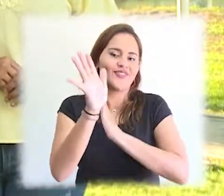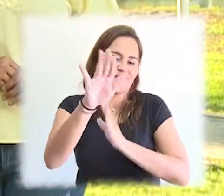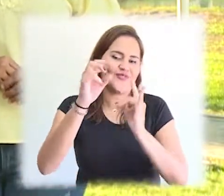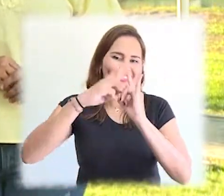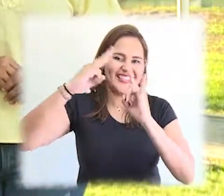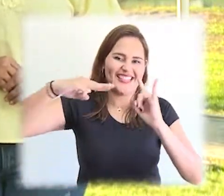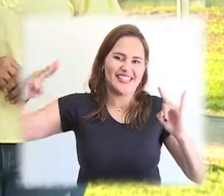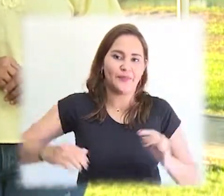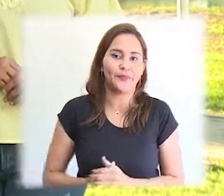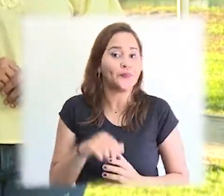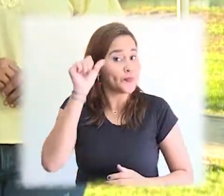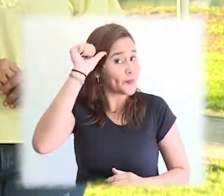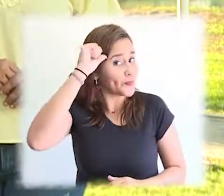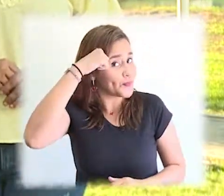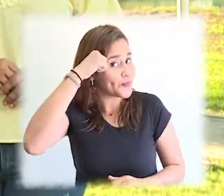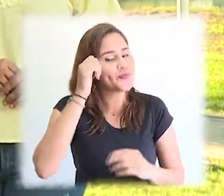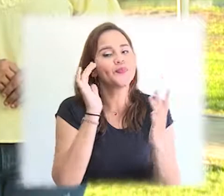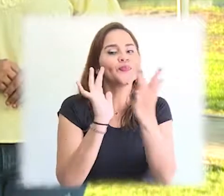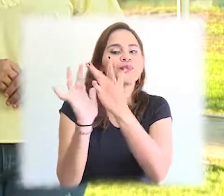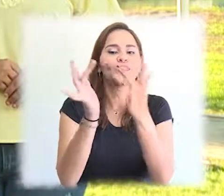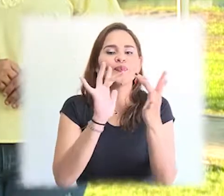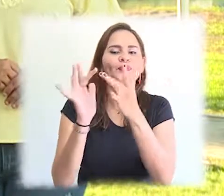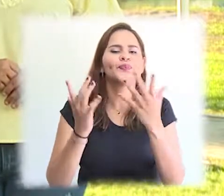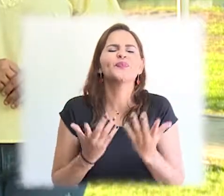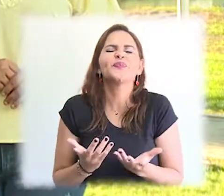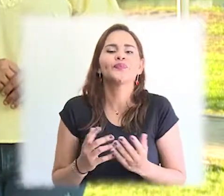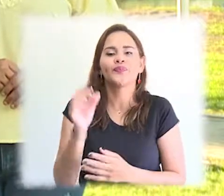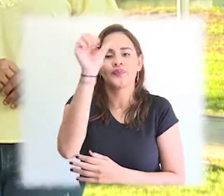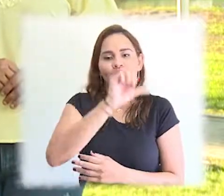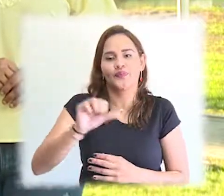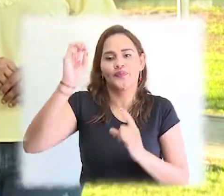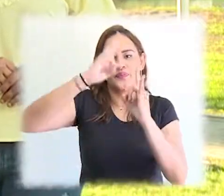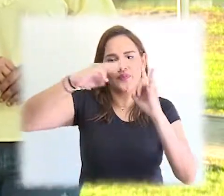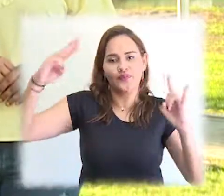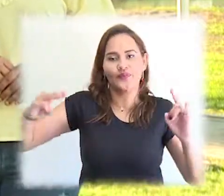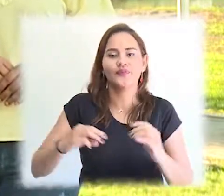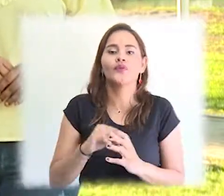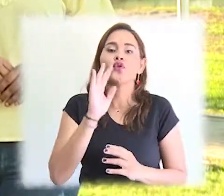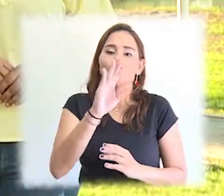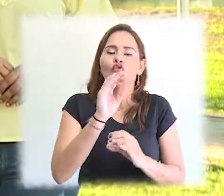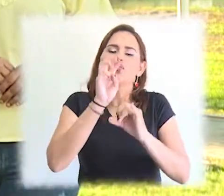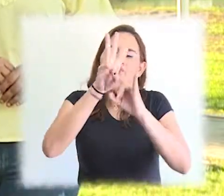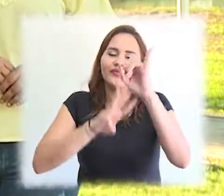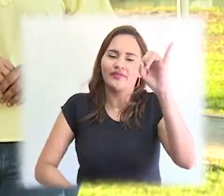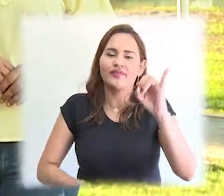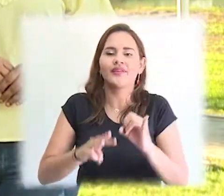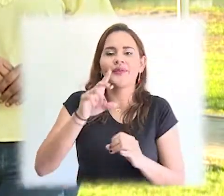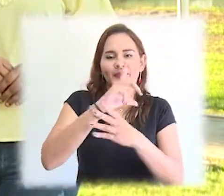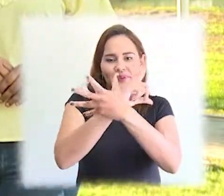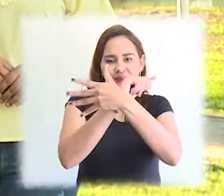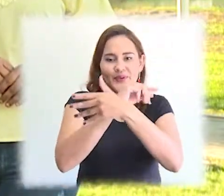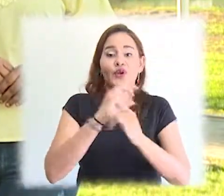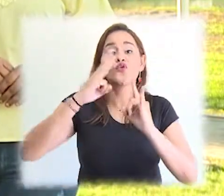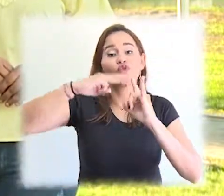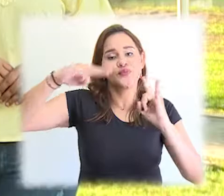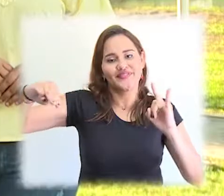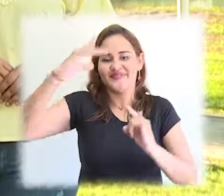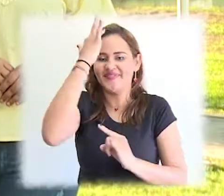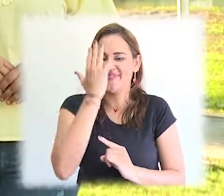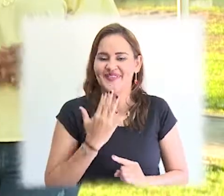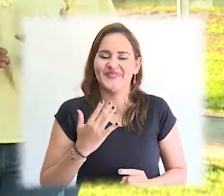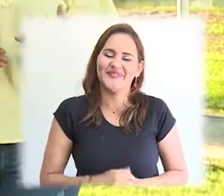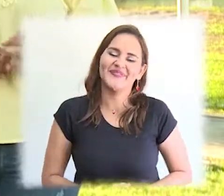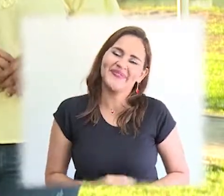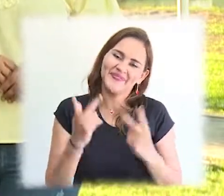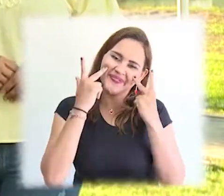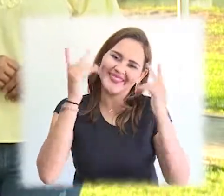de la Universidad del Magdalena Recuerde seguirnos en nuestras redes institucionales Arroba Unimagdalena en Instagram y Twitter Y Universidad del Magdalena en